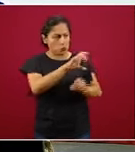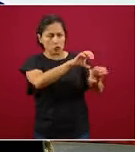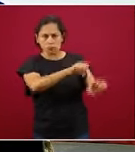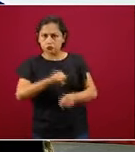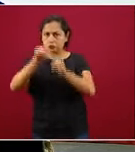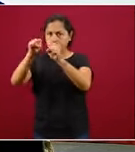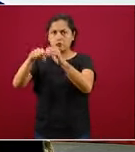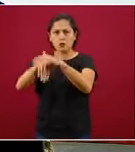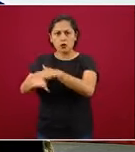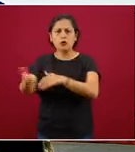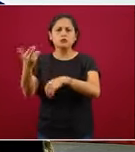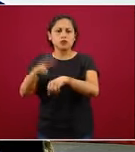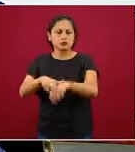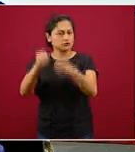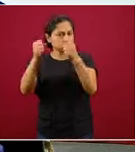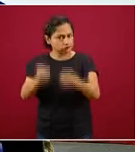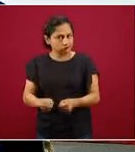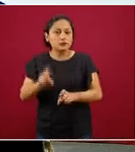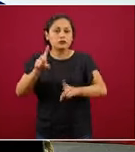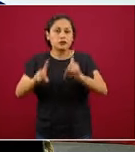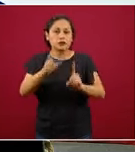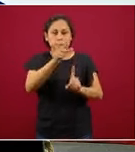que se requiera. ¿Sí? La que sigue, por favor.